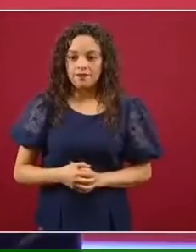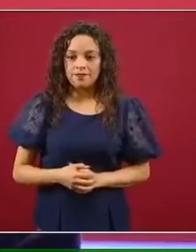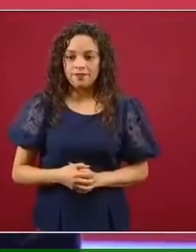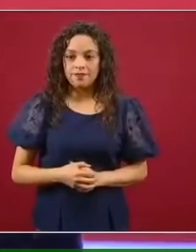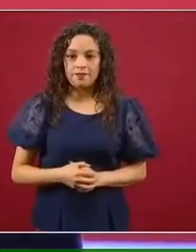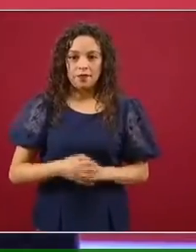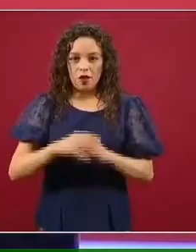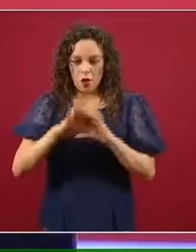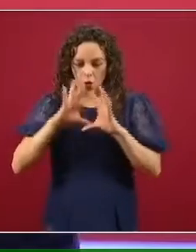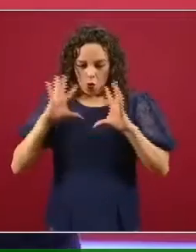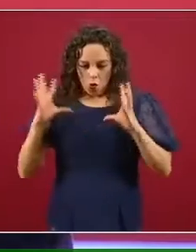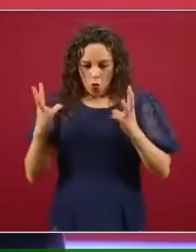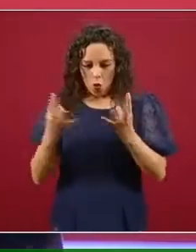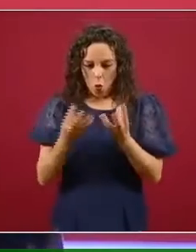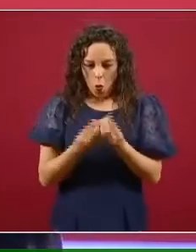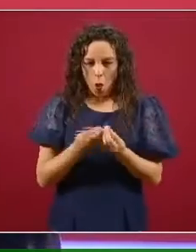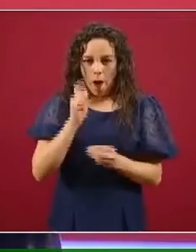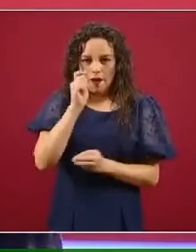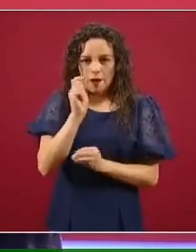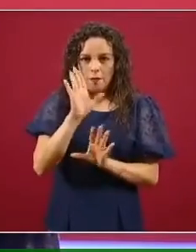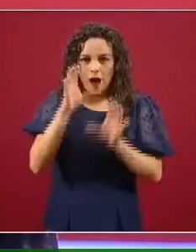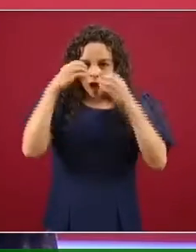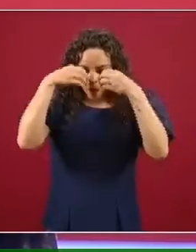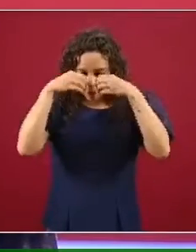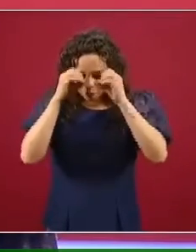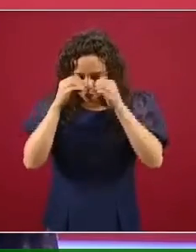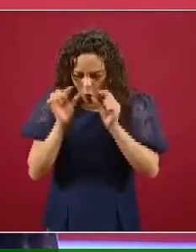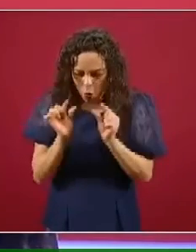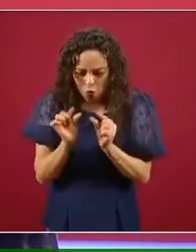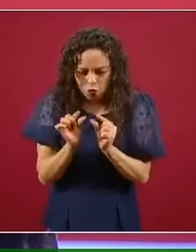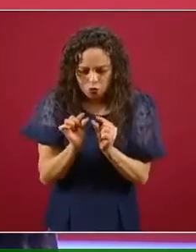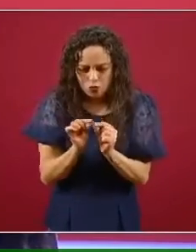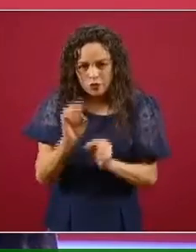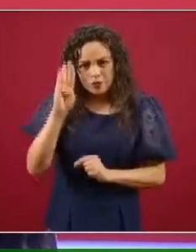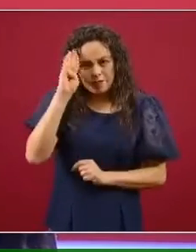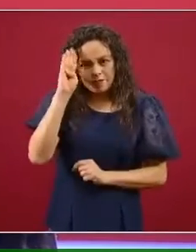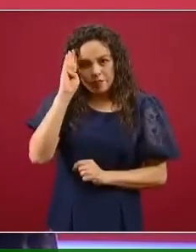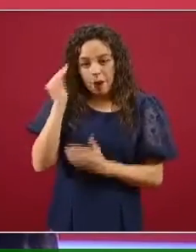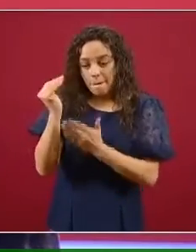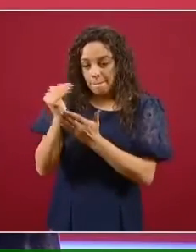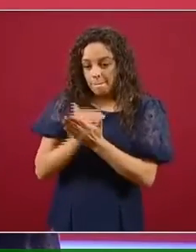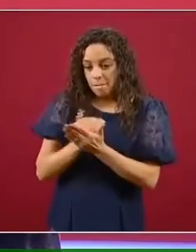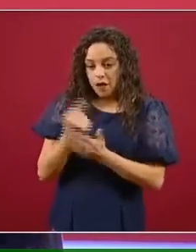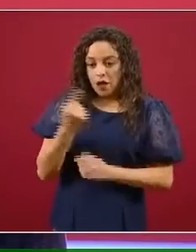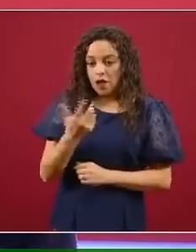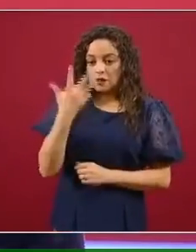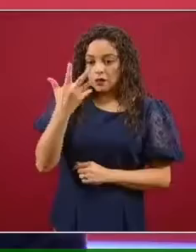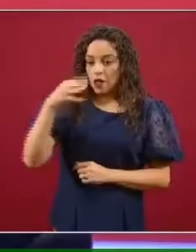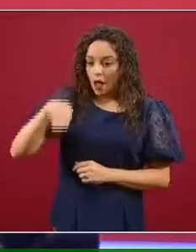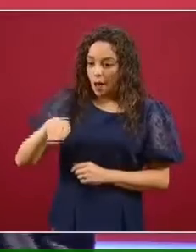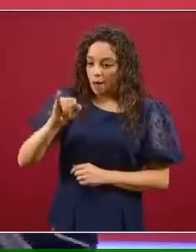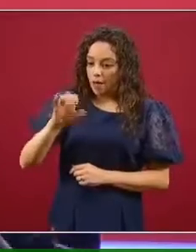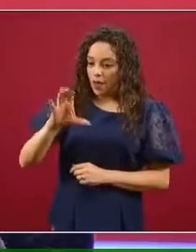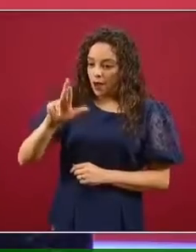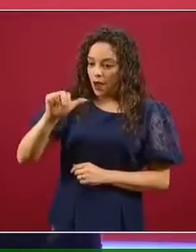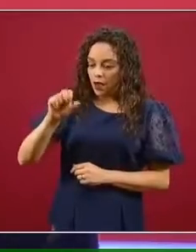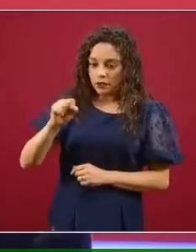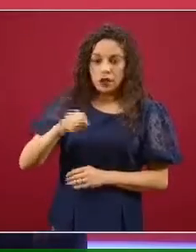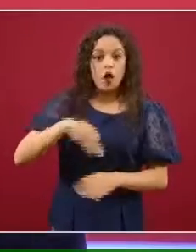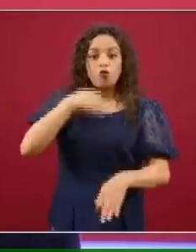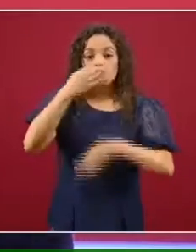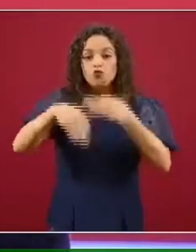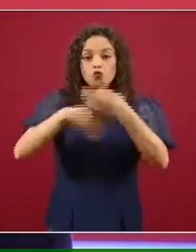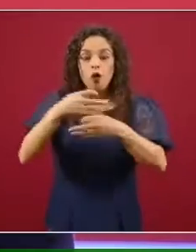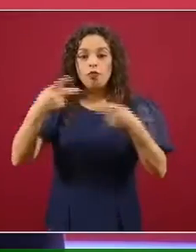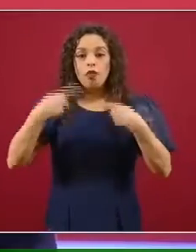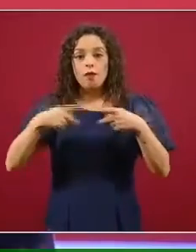este conjunto de partículas microscópicas menores en general a 5 micras, que todas y todos producimos al